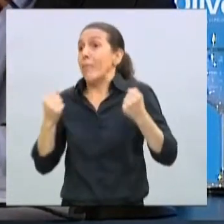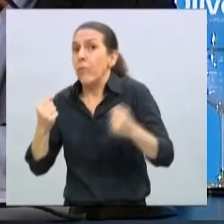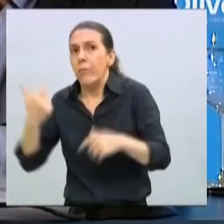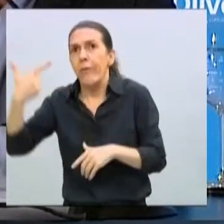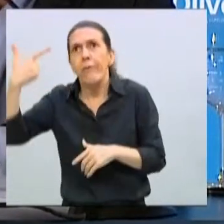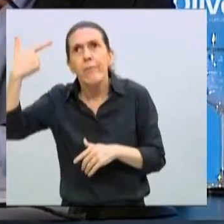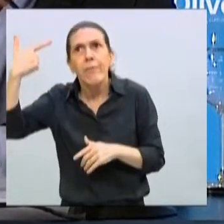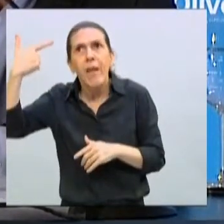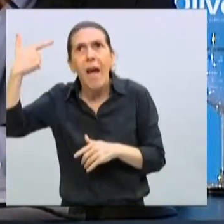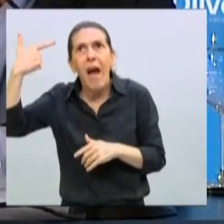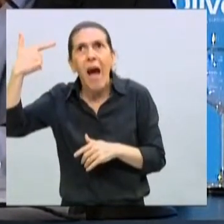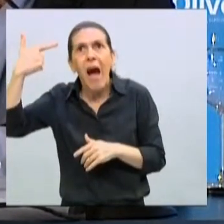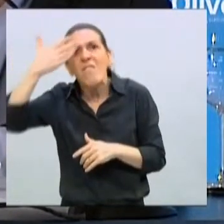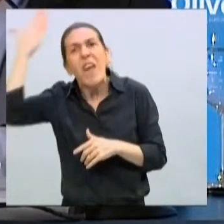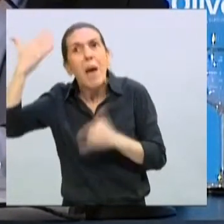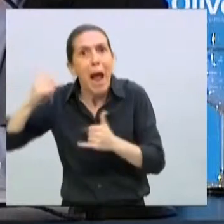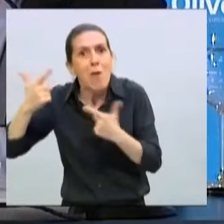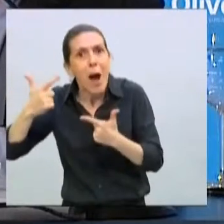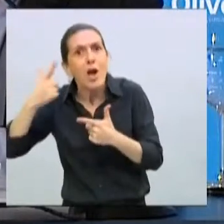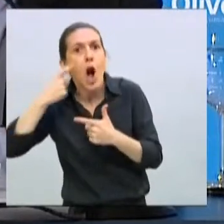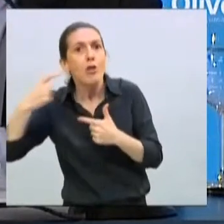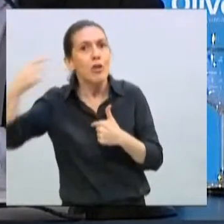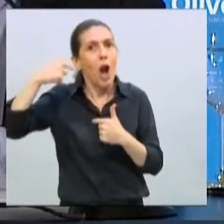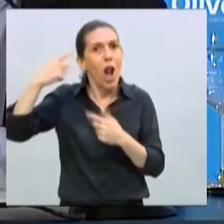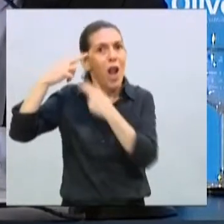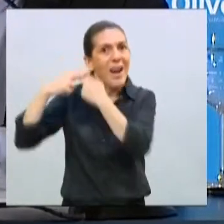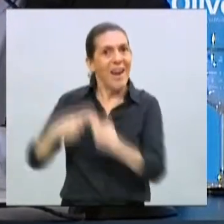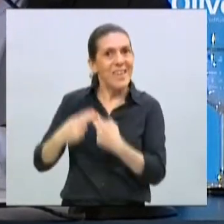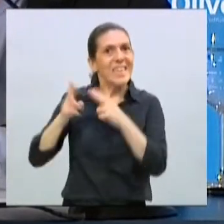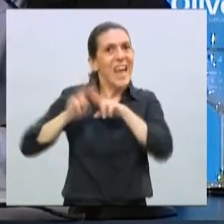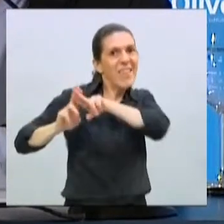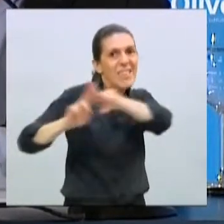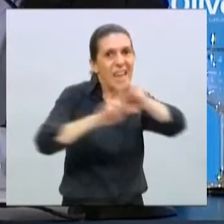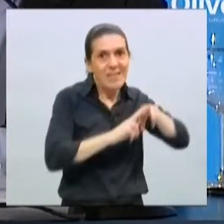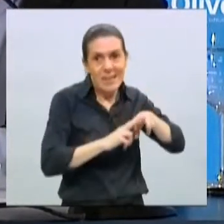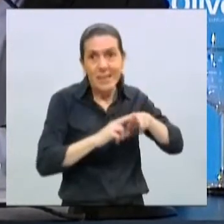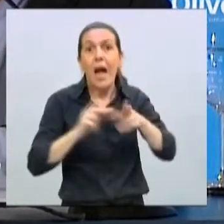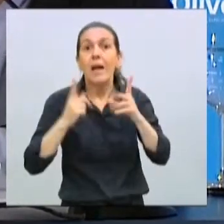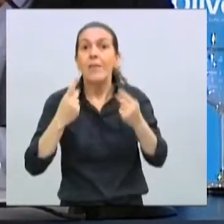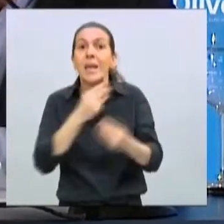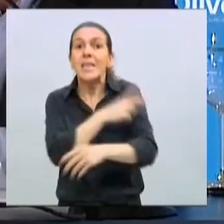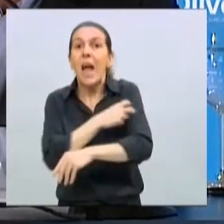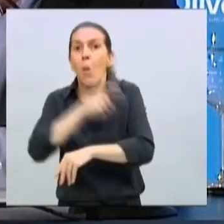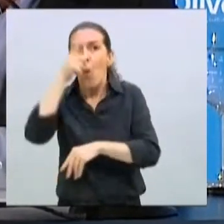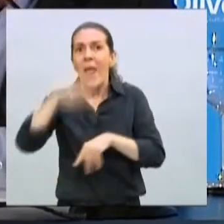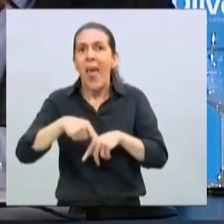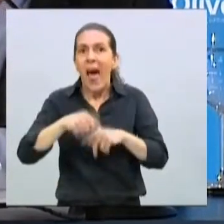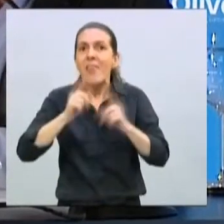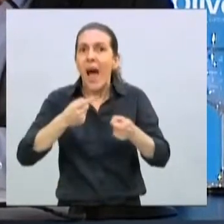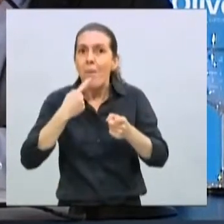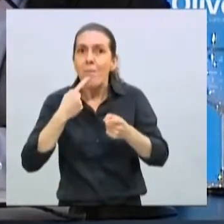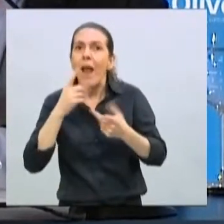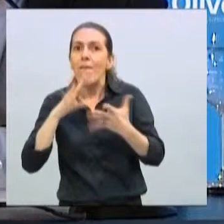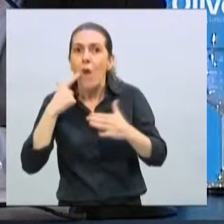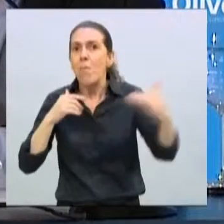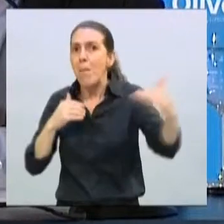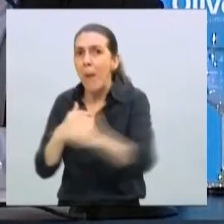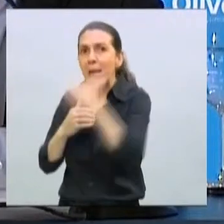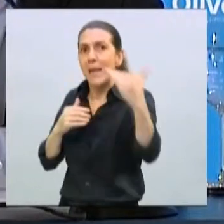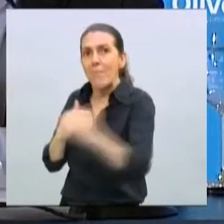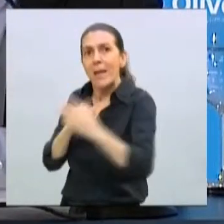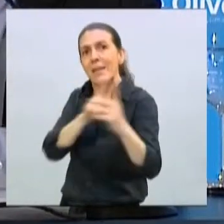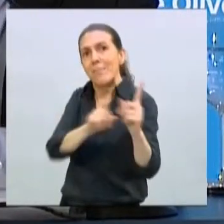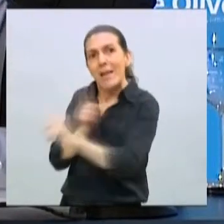intendentes, la fuerza de seguridad de la provincia, tomen todos los recaudos para que no penetre la enfermedad donde no